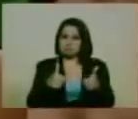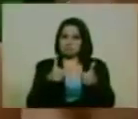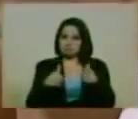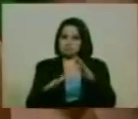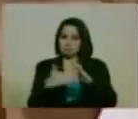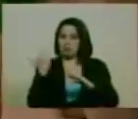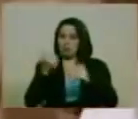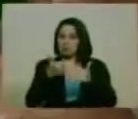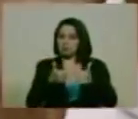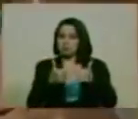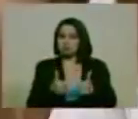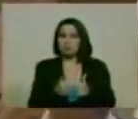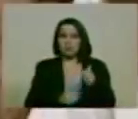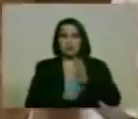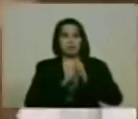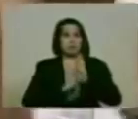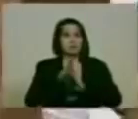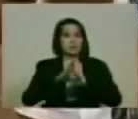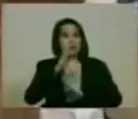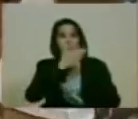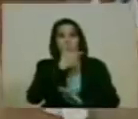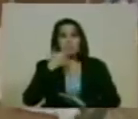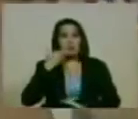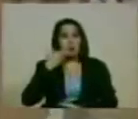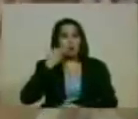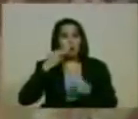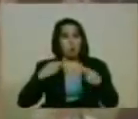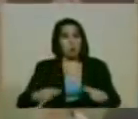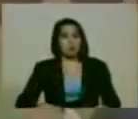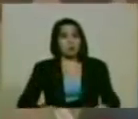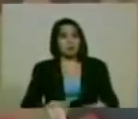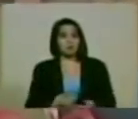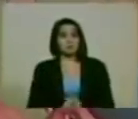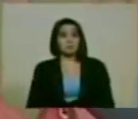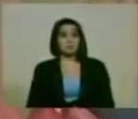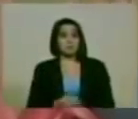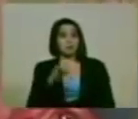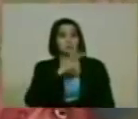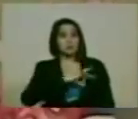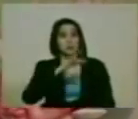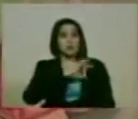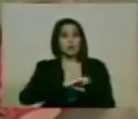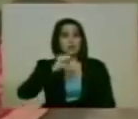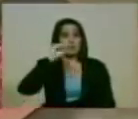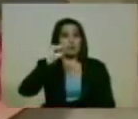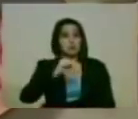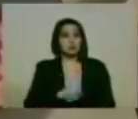vanguardia de un desarrollo económico humanista, socialista.